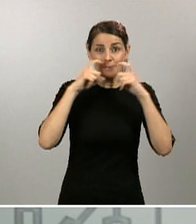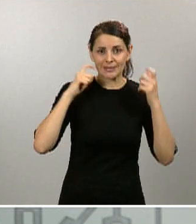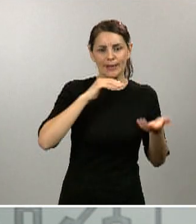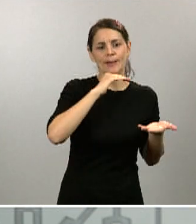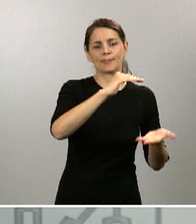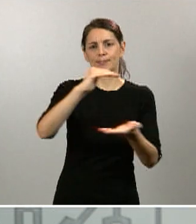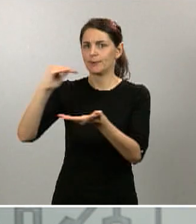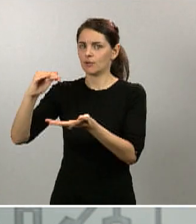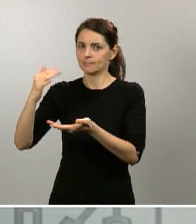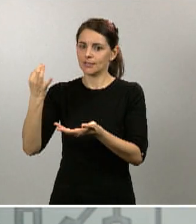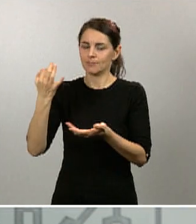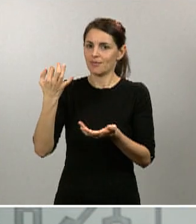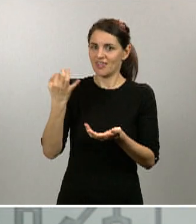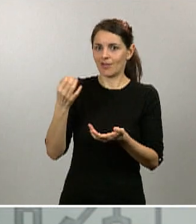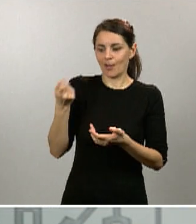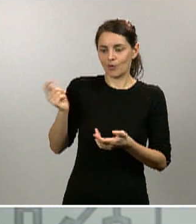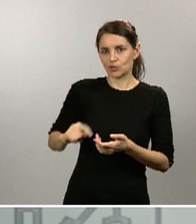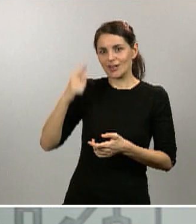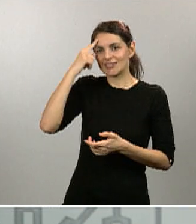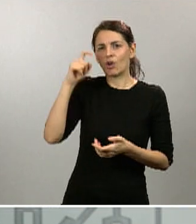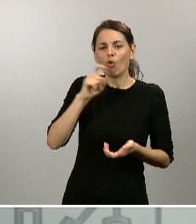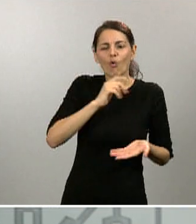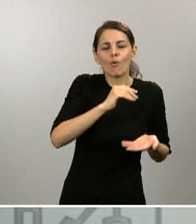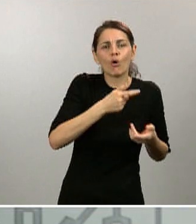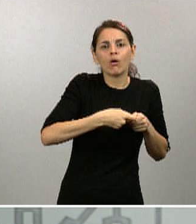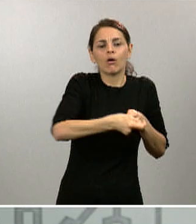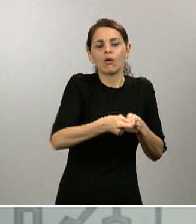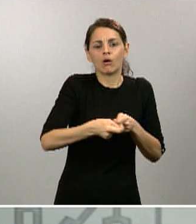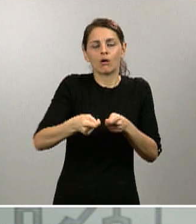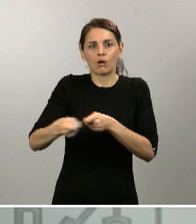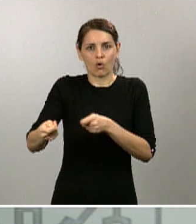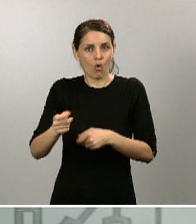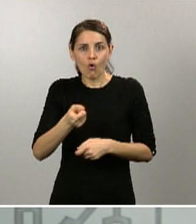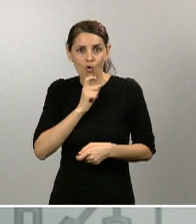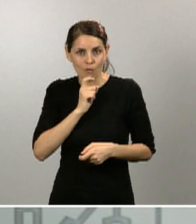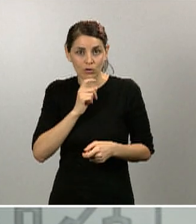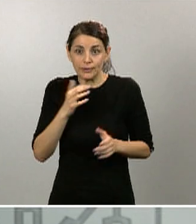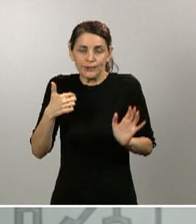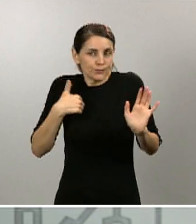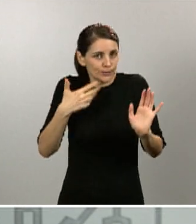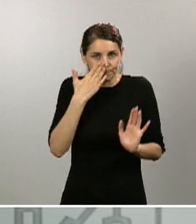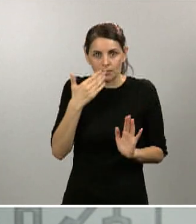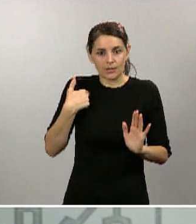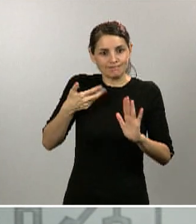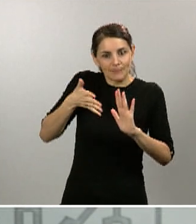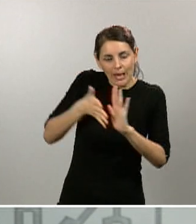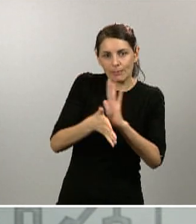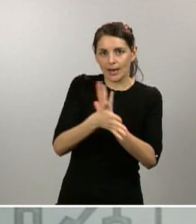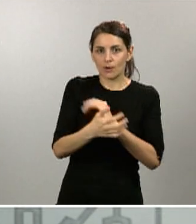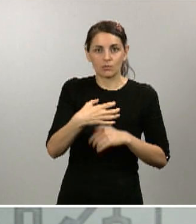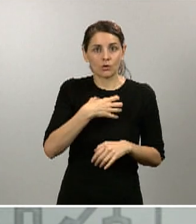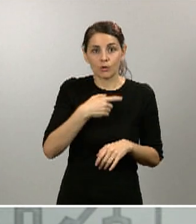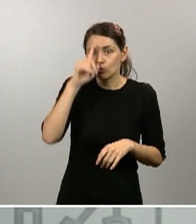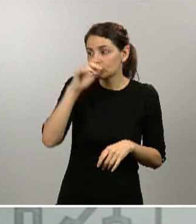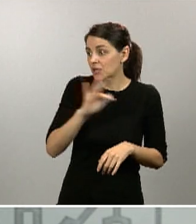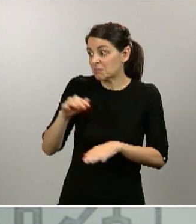entienden cómo se tienen que hacer esta parte desde el punto de vista logístico, y todos esos detalles yo no se los puedo dar, ni creo, no sé si a lo mejor desde el Ministerio puede dar